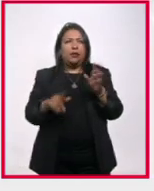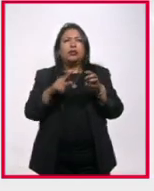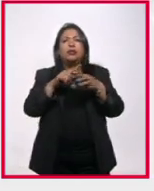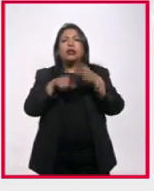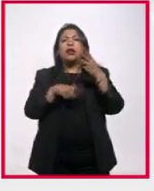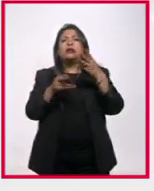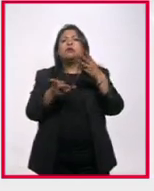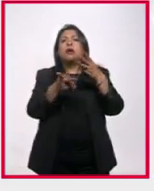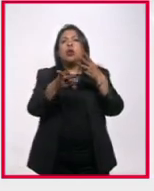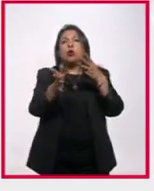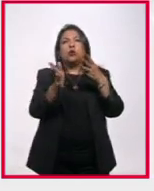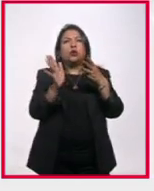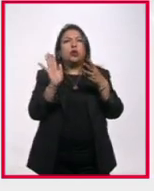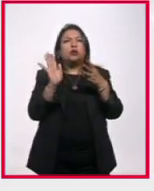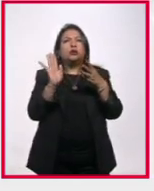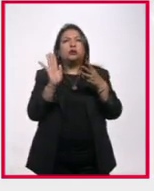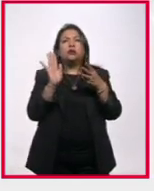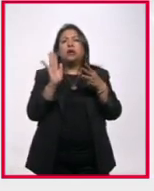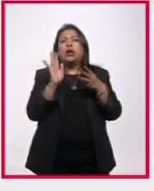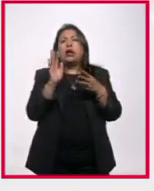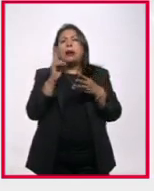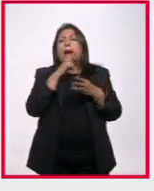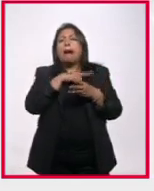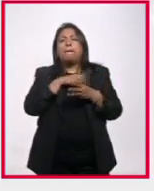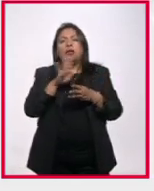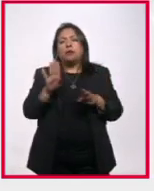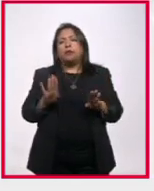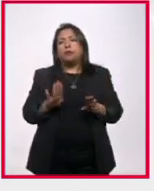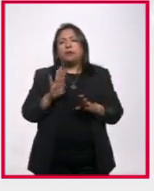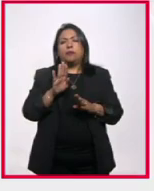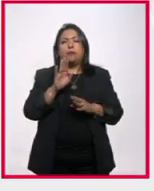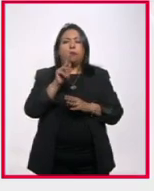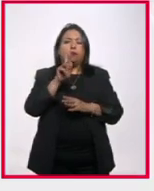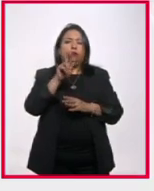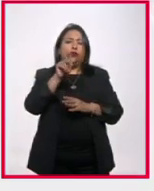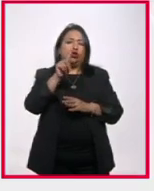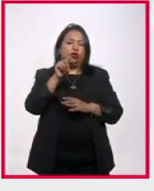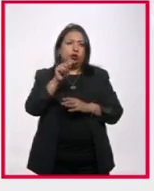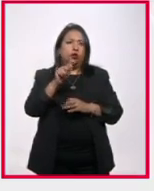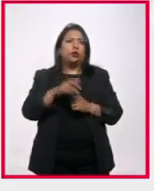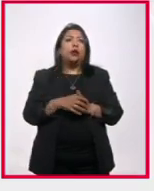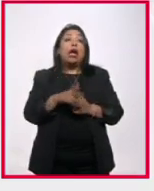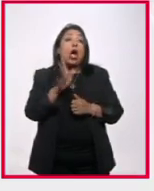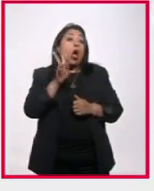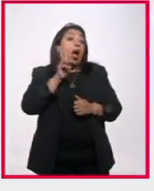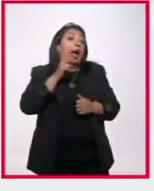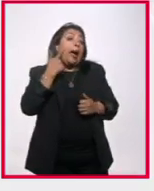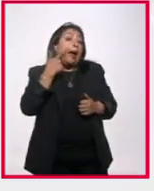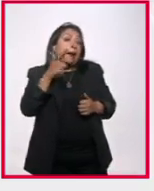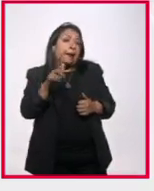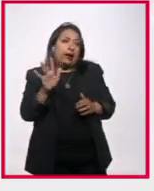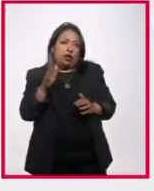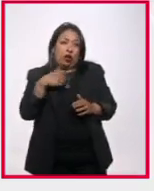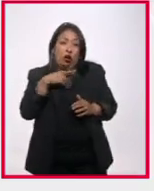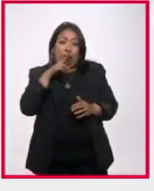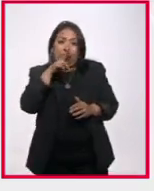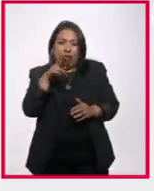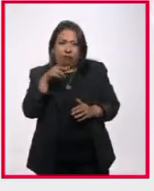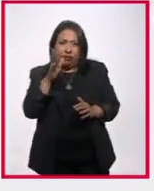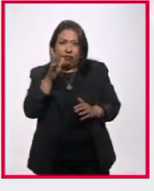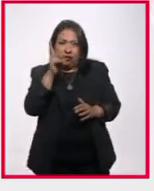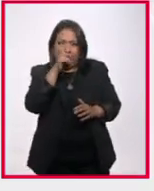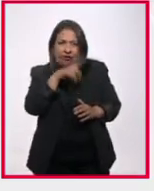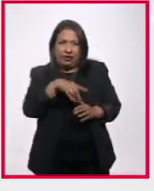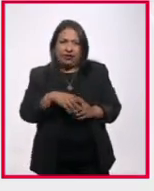tres preguntitas así, muy, muy veloces, estilo cuestionario Proust. Trataré. ¿Adaptadas? No se me da mucho porque ya veo que como